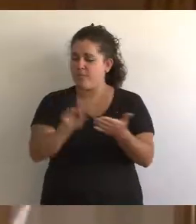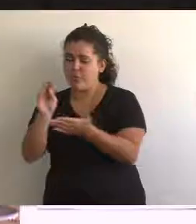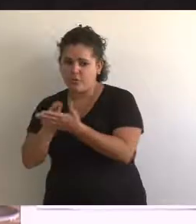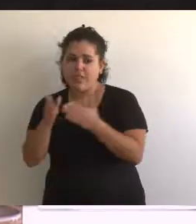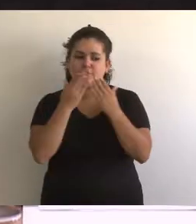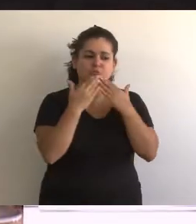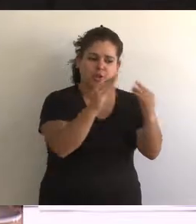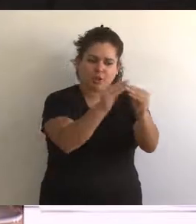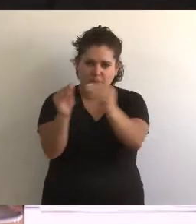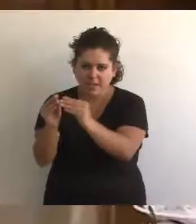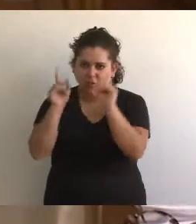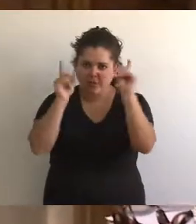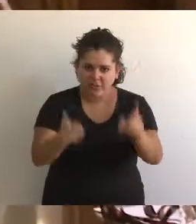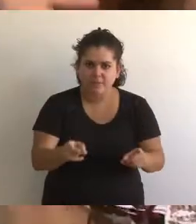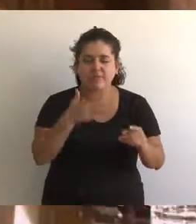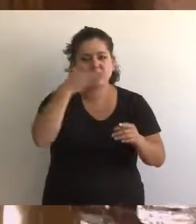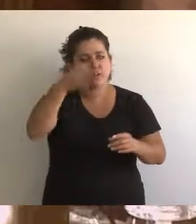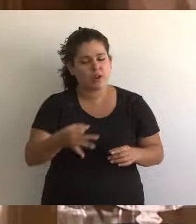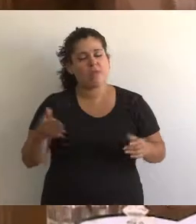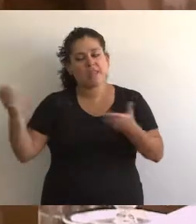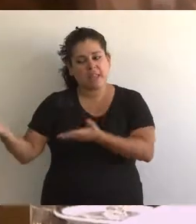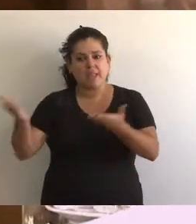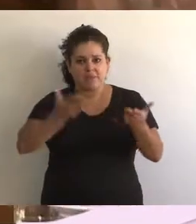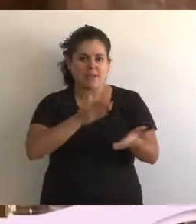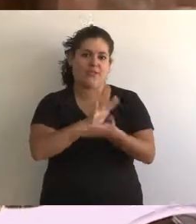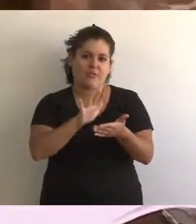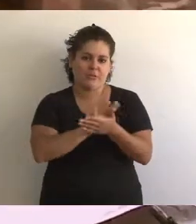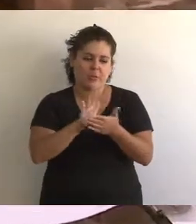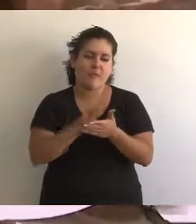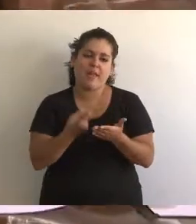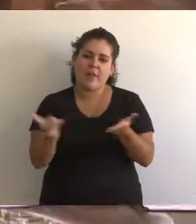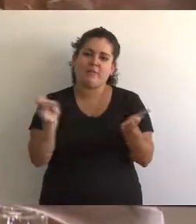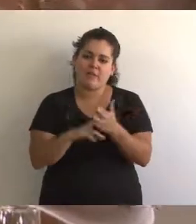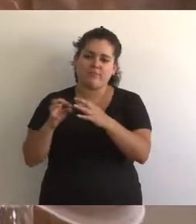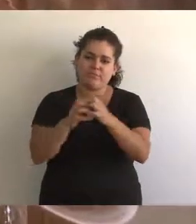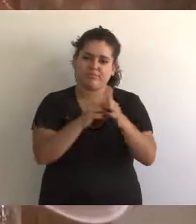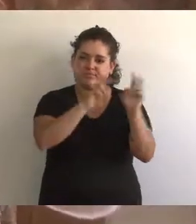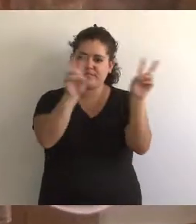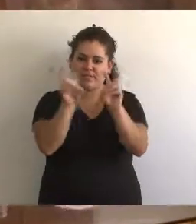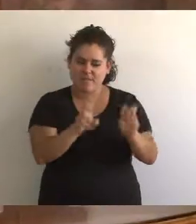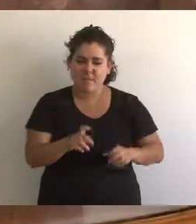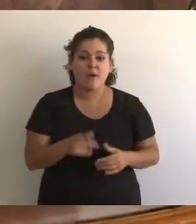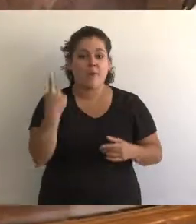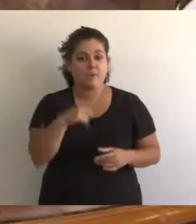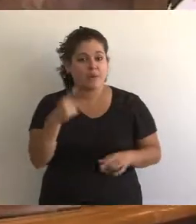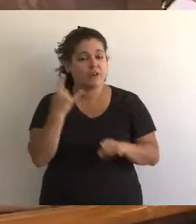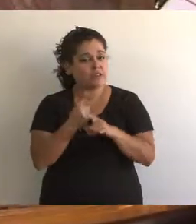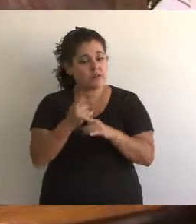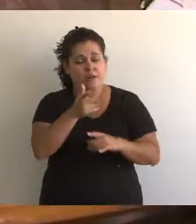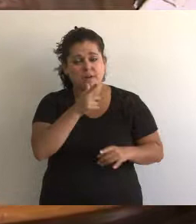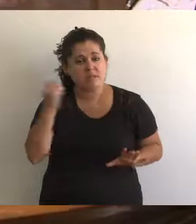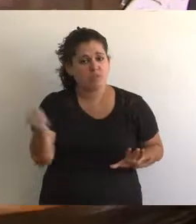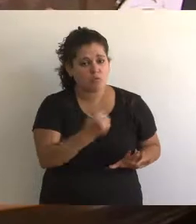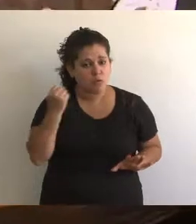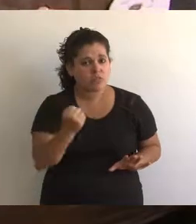presencia, a los colegas. Seguramente todos volverán a ser invitados para poder debatir más a fondo algunas de las cuestiones. Pero nos parece